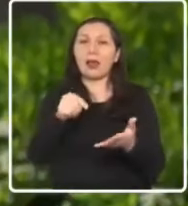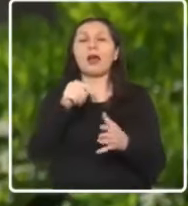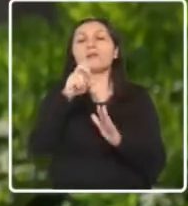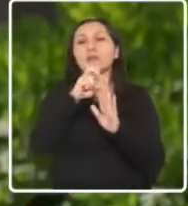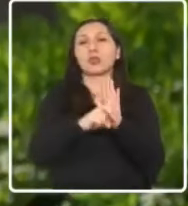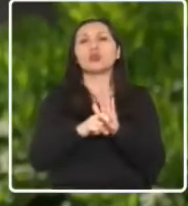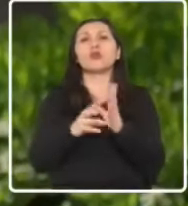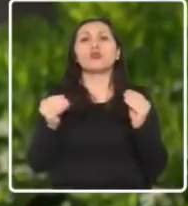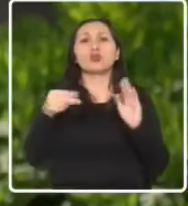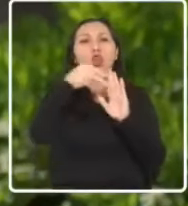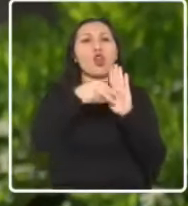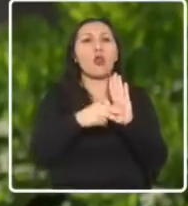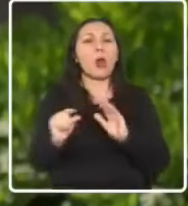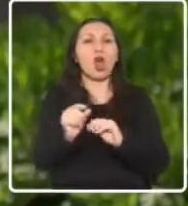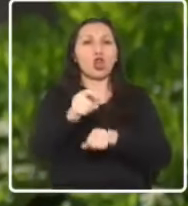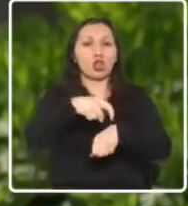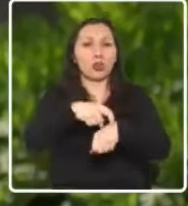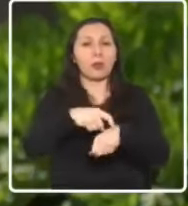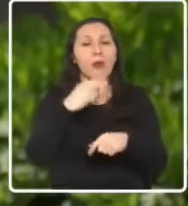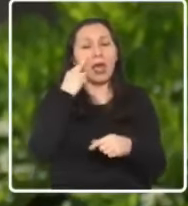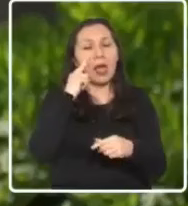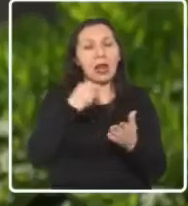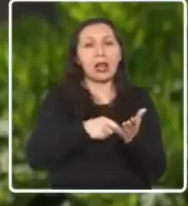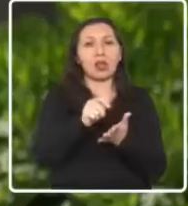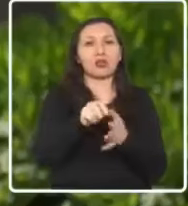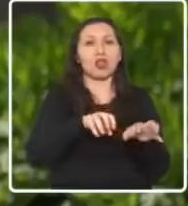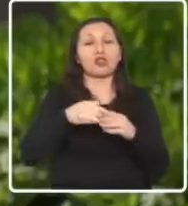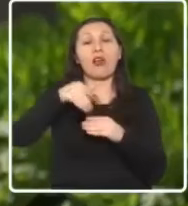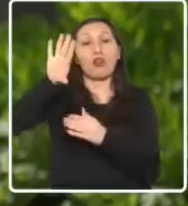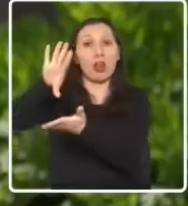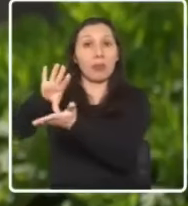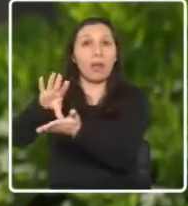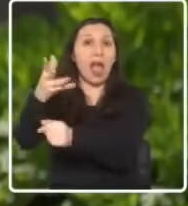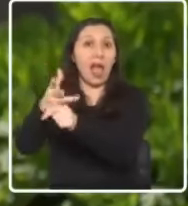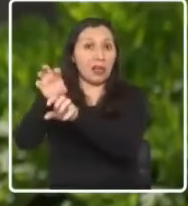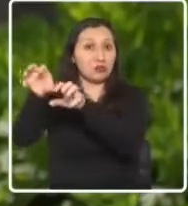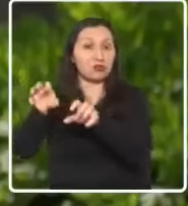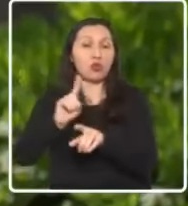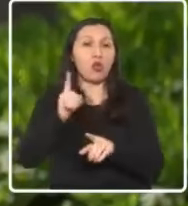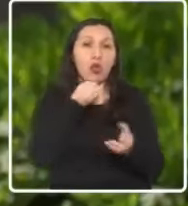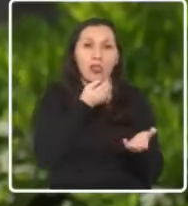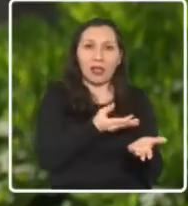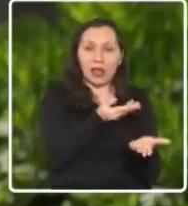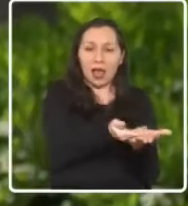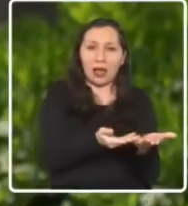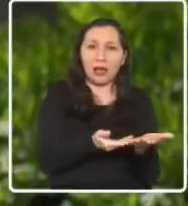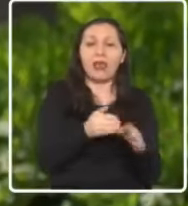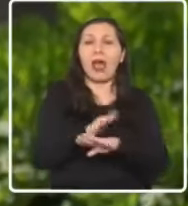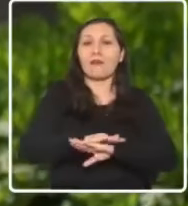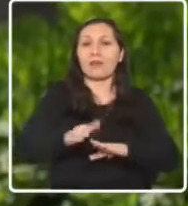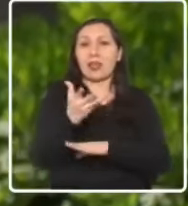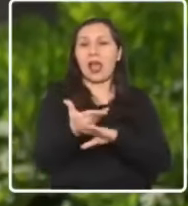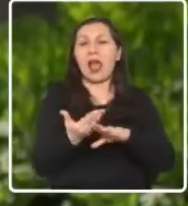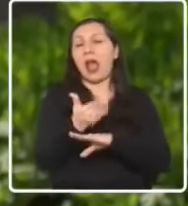normas transitorias: una sobre reconocimiento de activos en el exterior no declarados, en segundo lugar, sobre términos anticipados